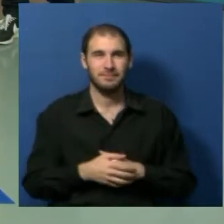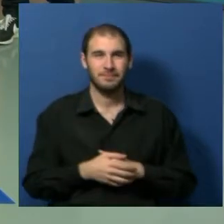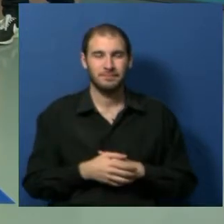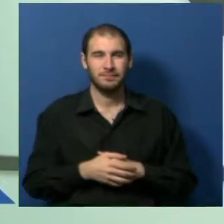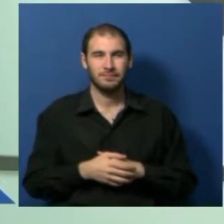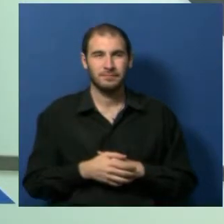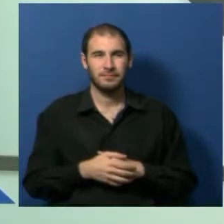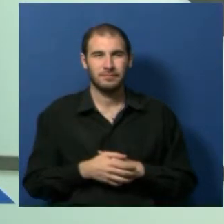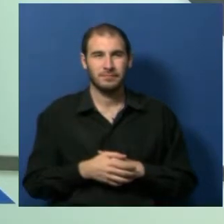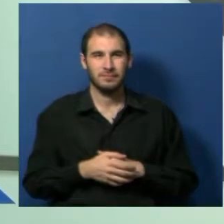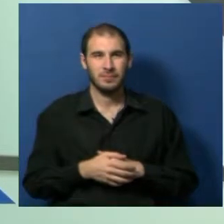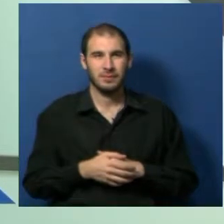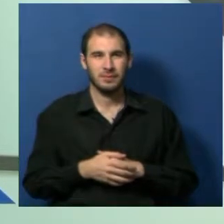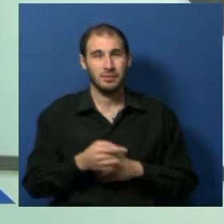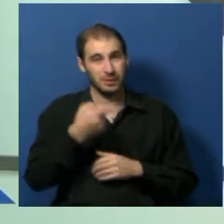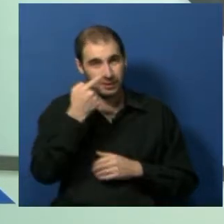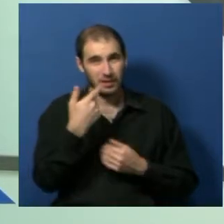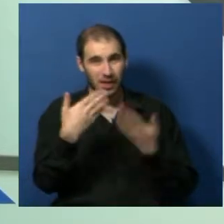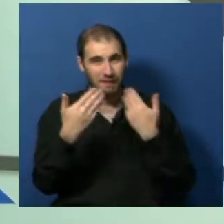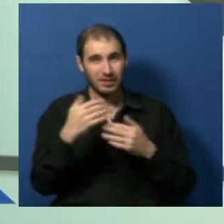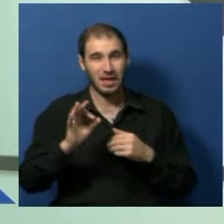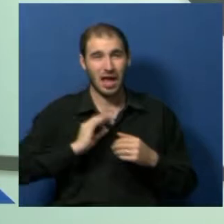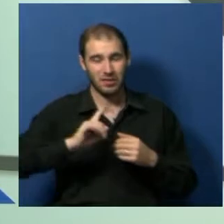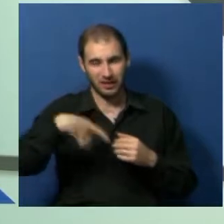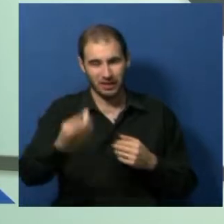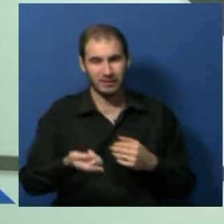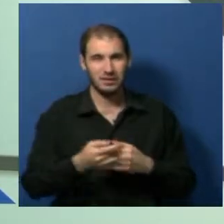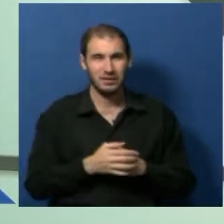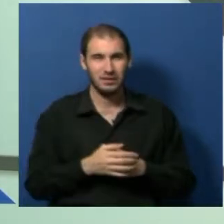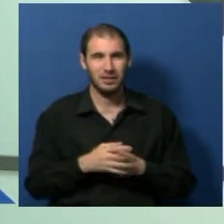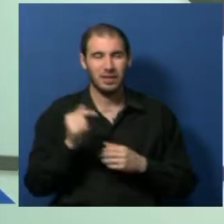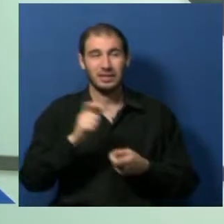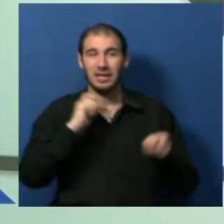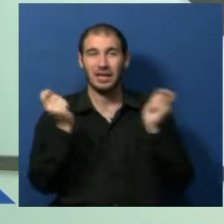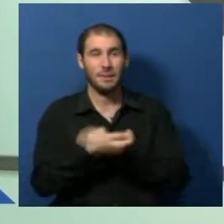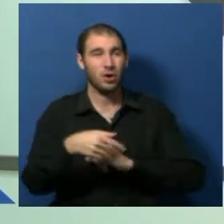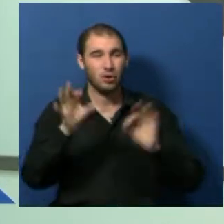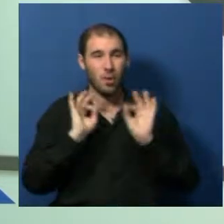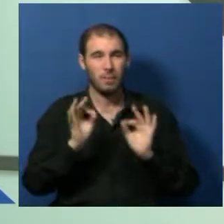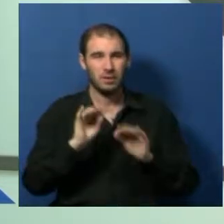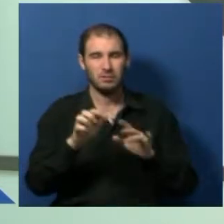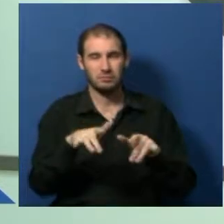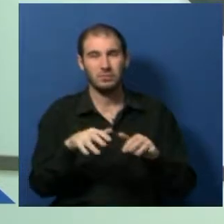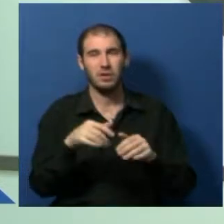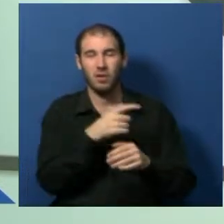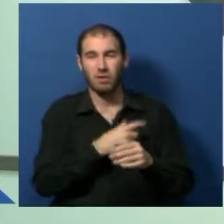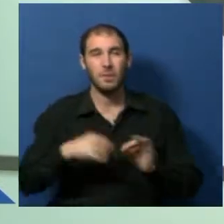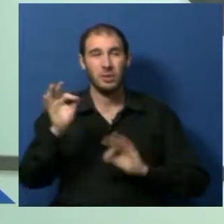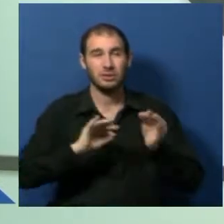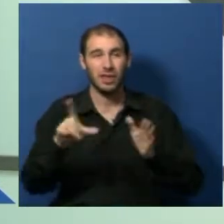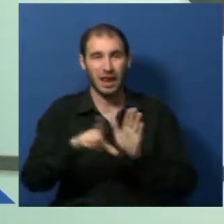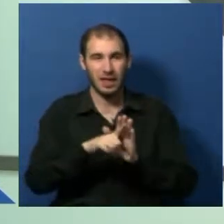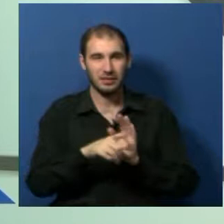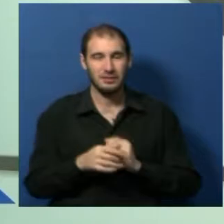verdad. Bueno, qué interesante debate se va a dar el año entrante con esta super reforma tributaria que ya está digitando el gobierno en un proyecto de ley,